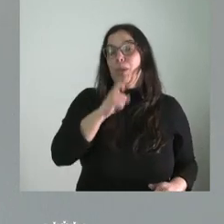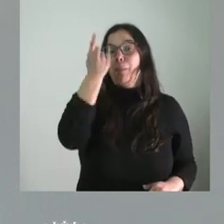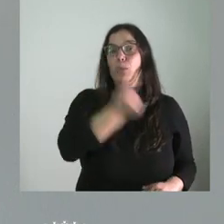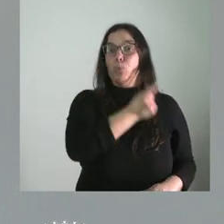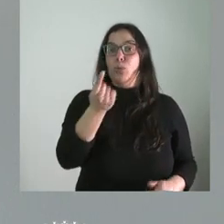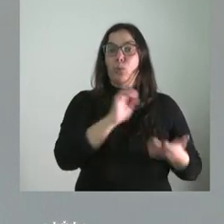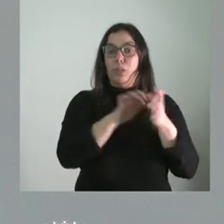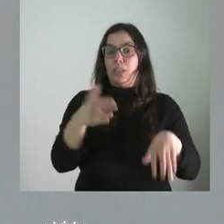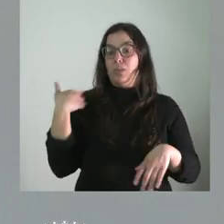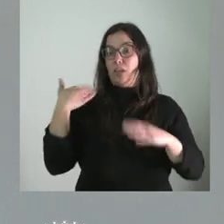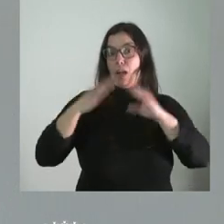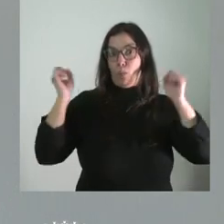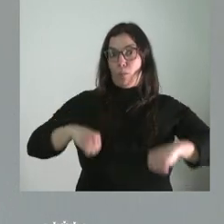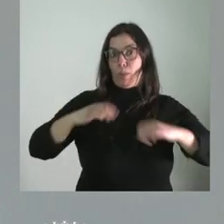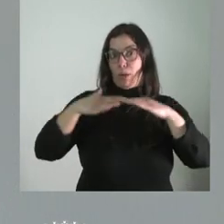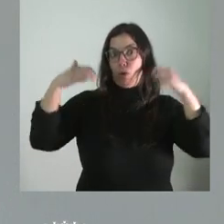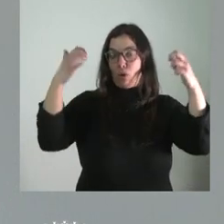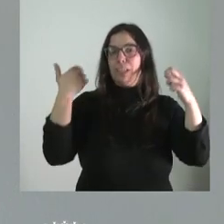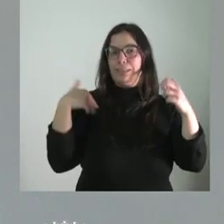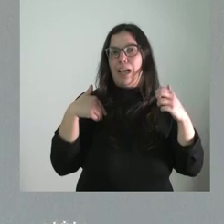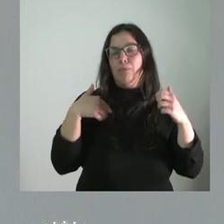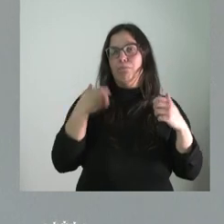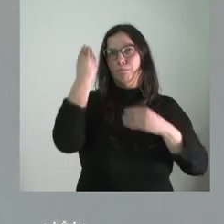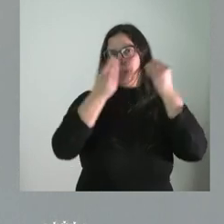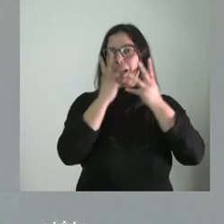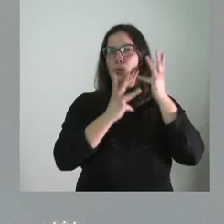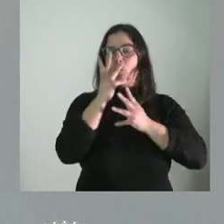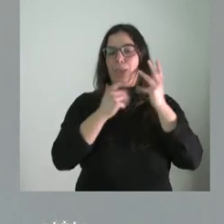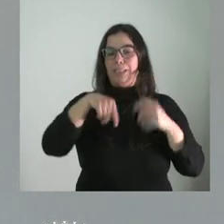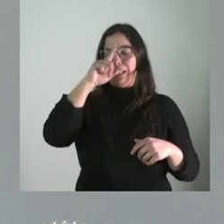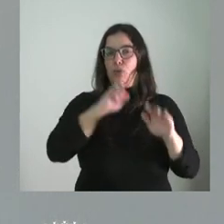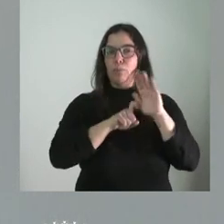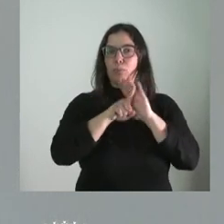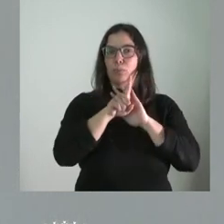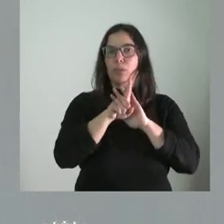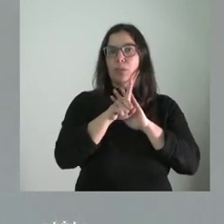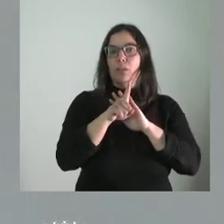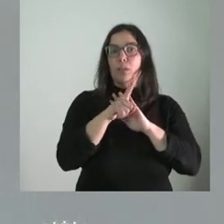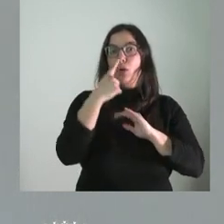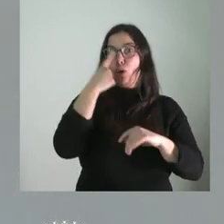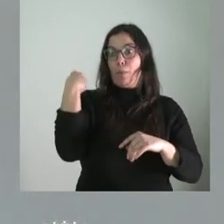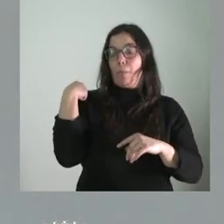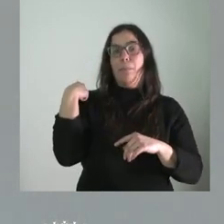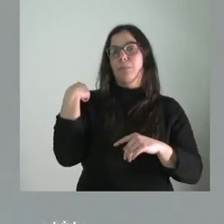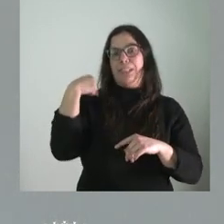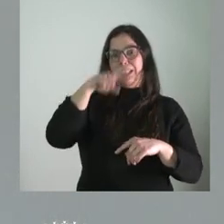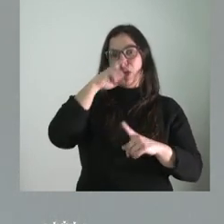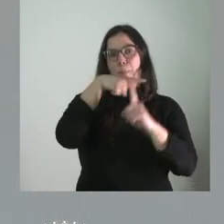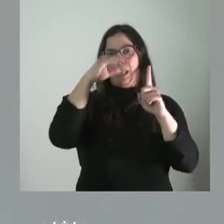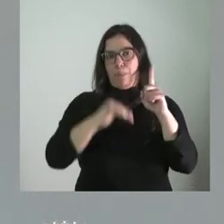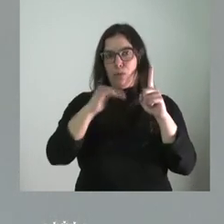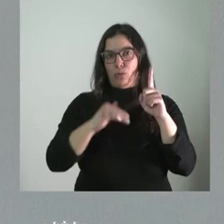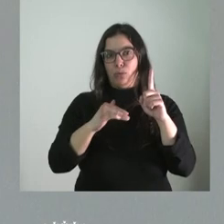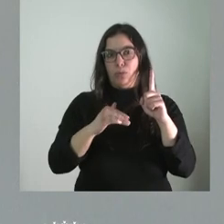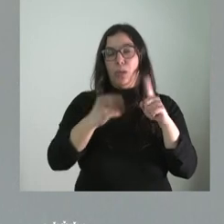Castilla y león que se aprobó por parte de las Cortes ya estimado un crecimiento que para el año 93 iba a ser menos de la mitad de lo que fue para el año 22 nosotros